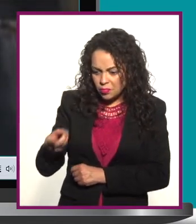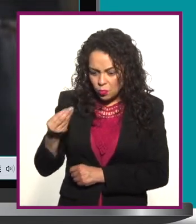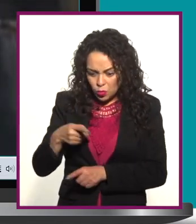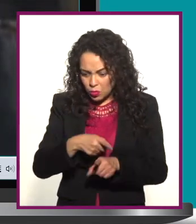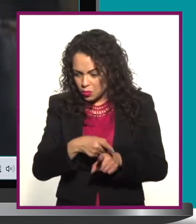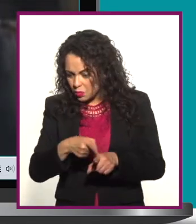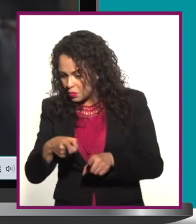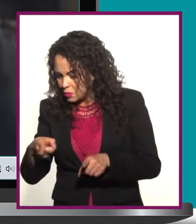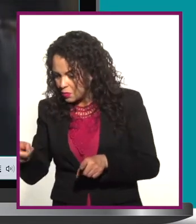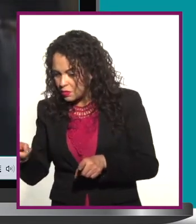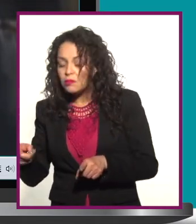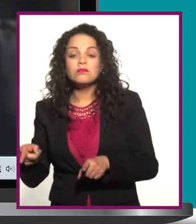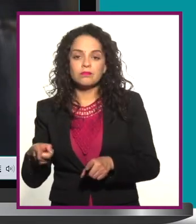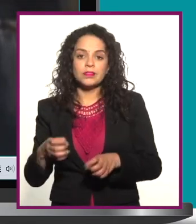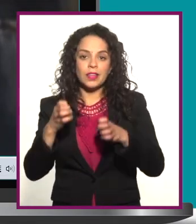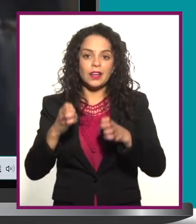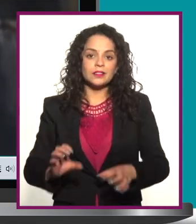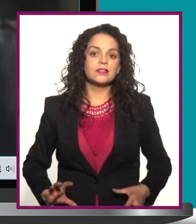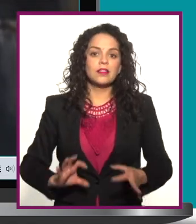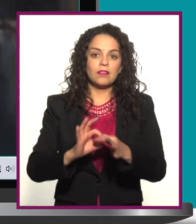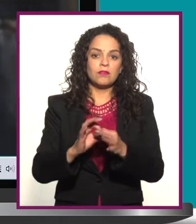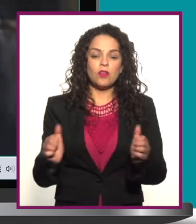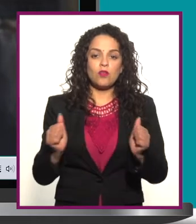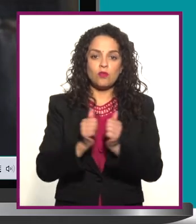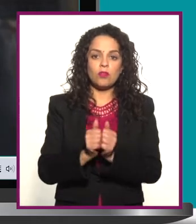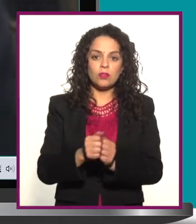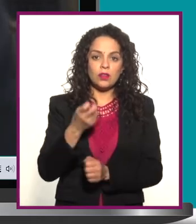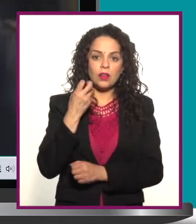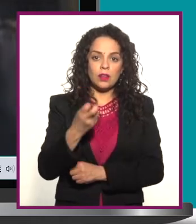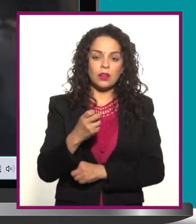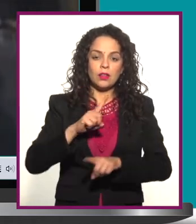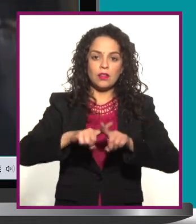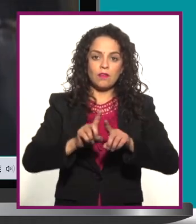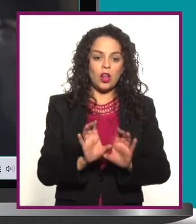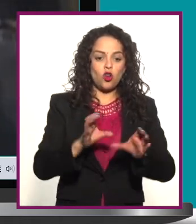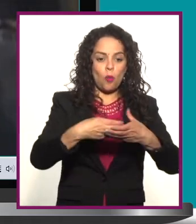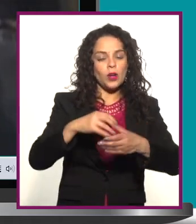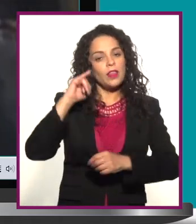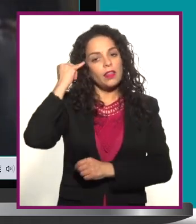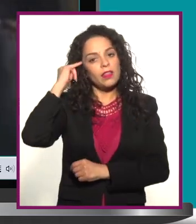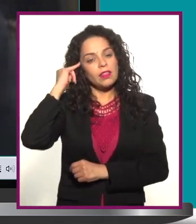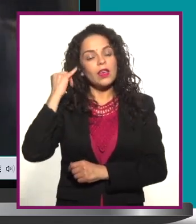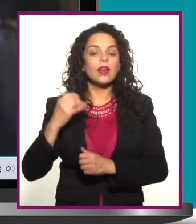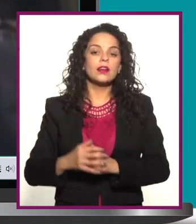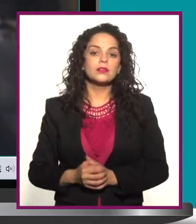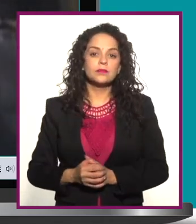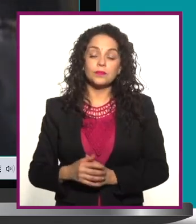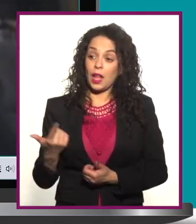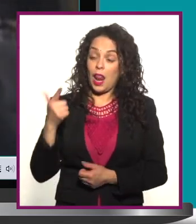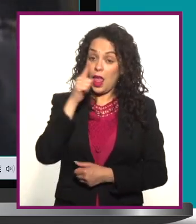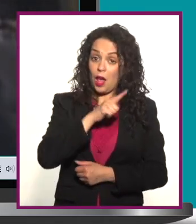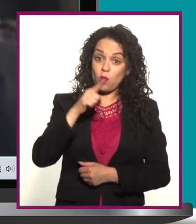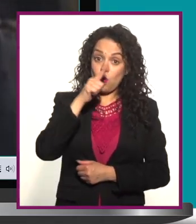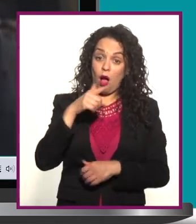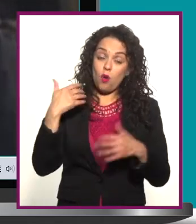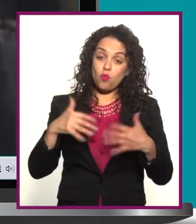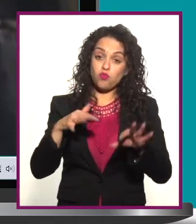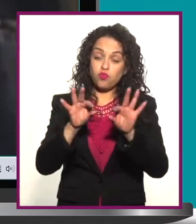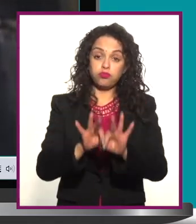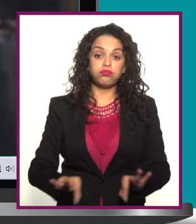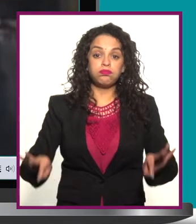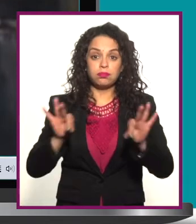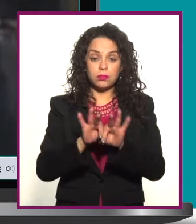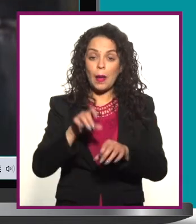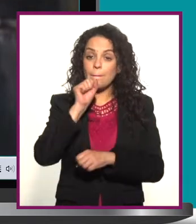días y muchas de las cosas que llegan a comer están relacionadas de alguna forma con las comunidades indígenas. El lenguaje, que